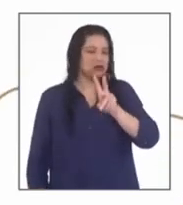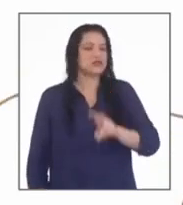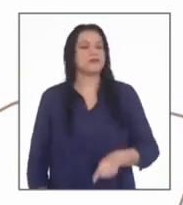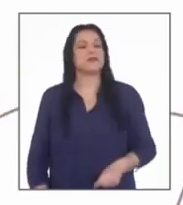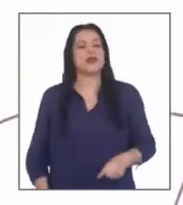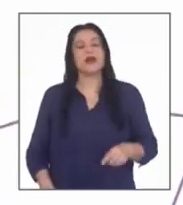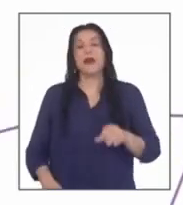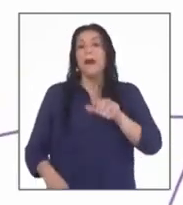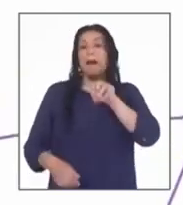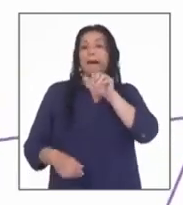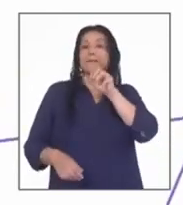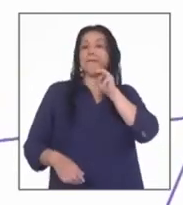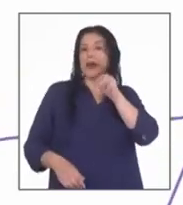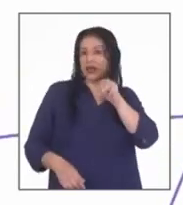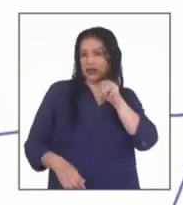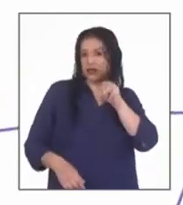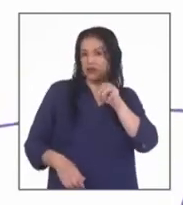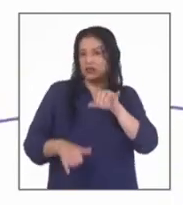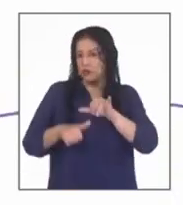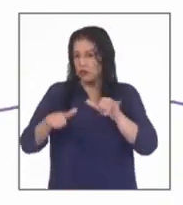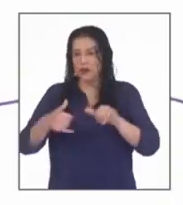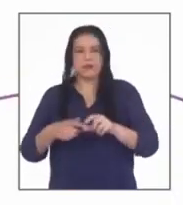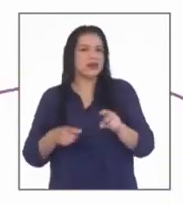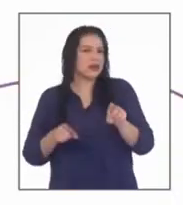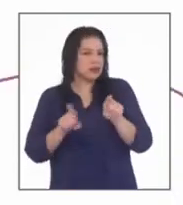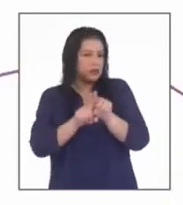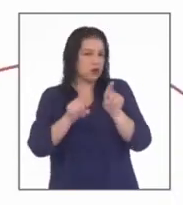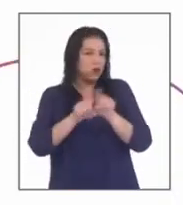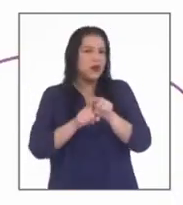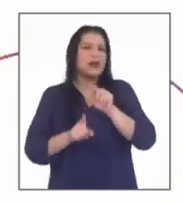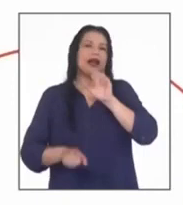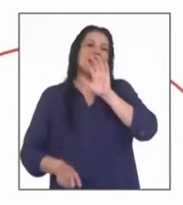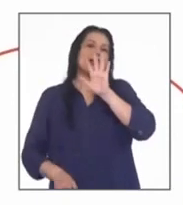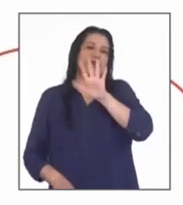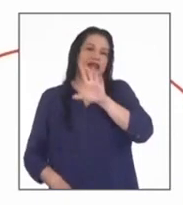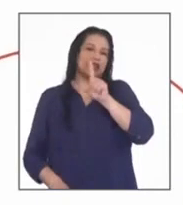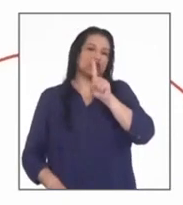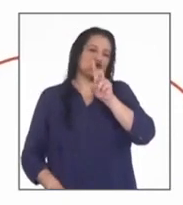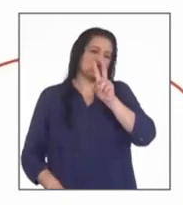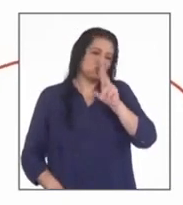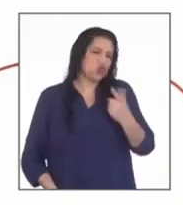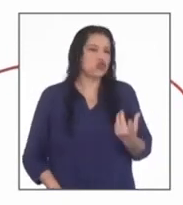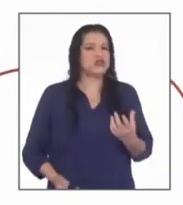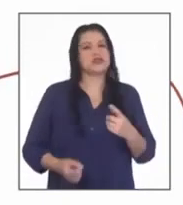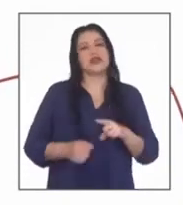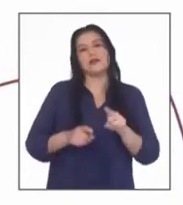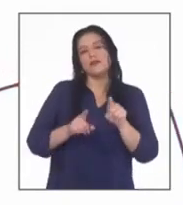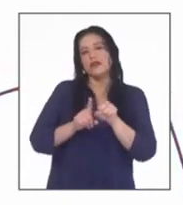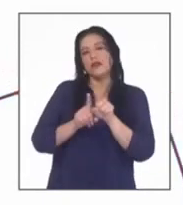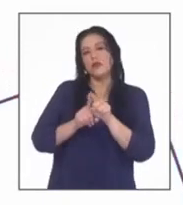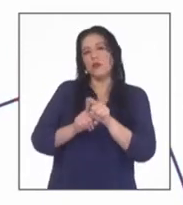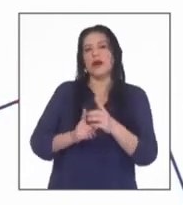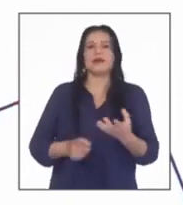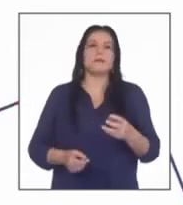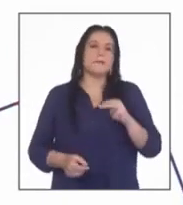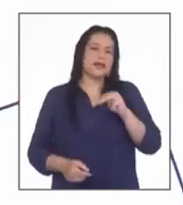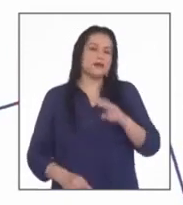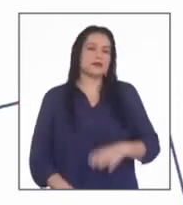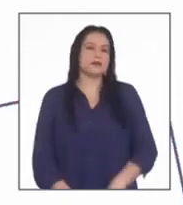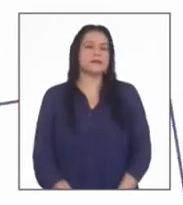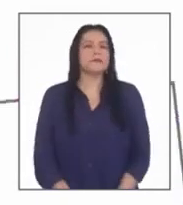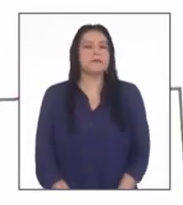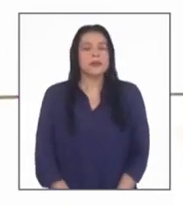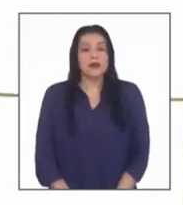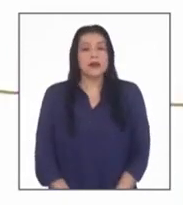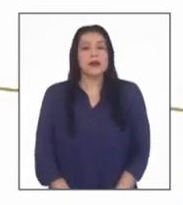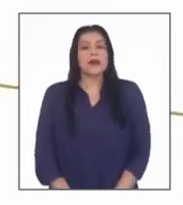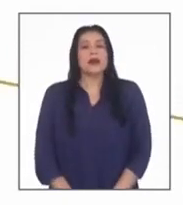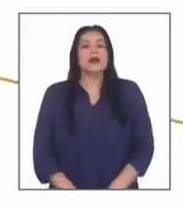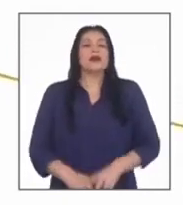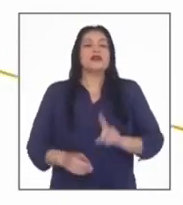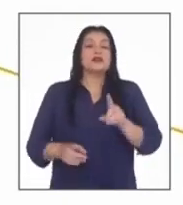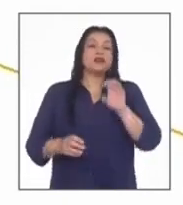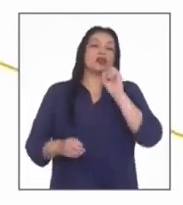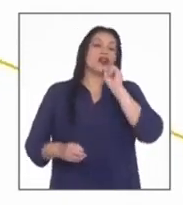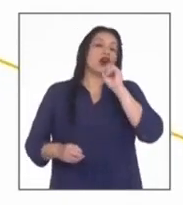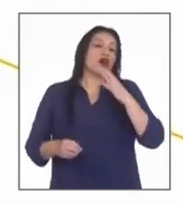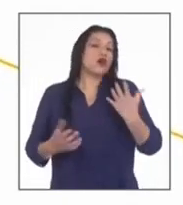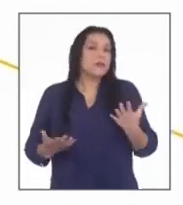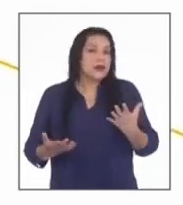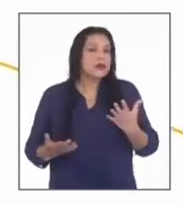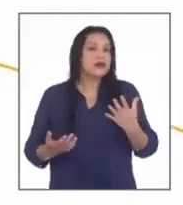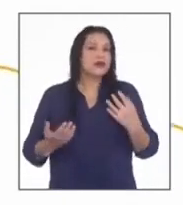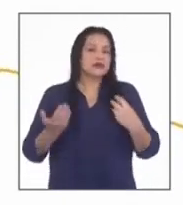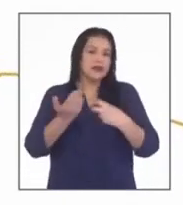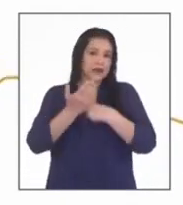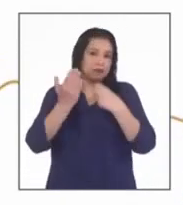0,000000512 metros de diámetro, que es lo mismo decir 512 10.000 millonésimas metros de diámetro. Según publica el portal